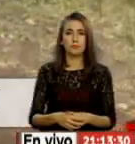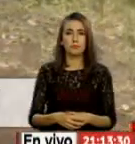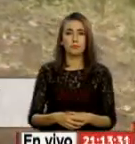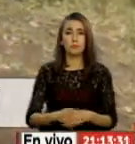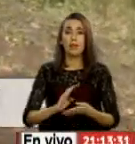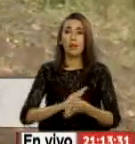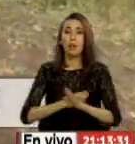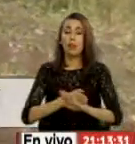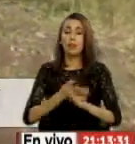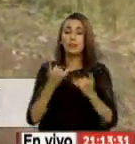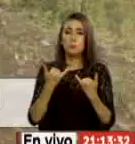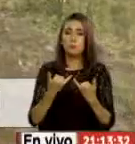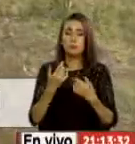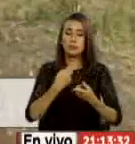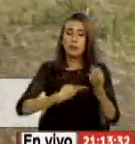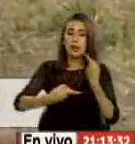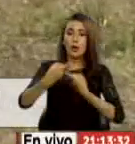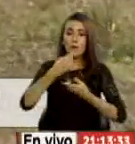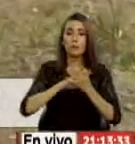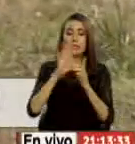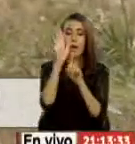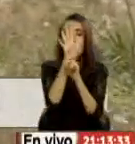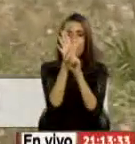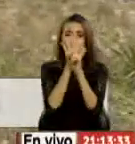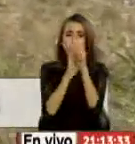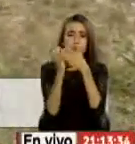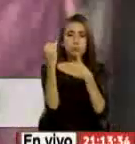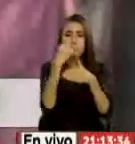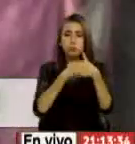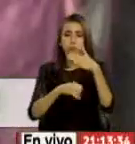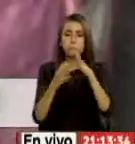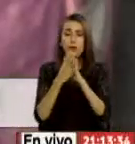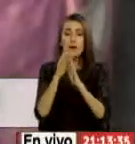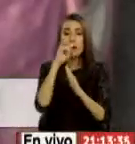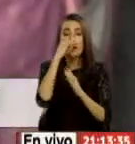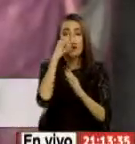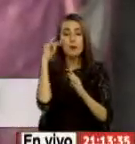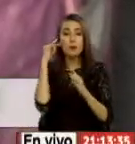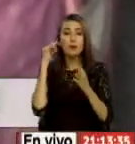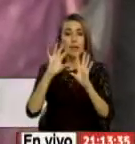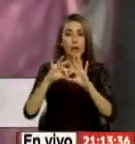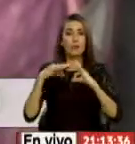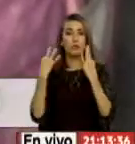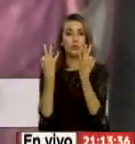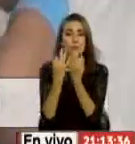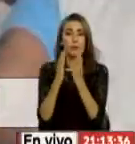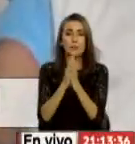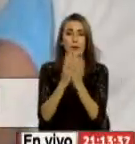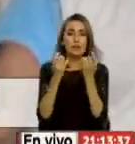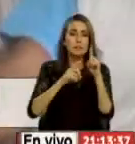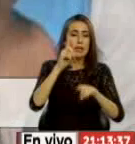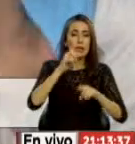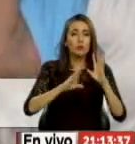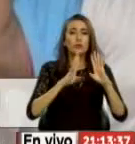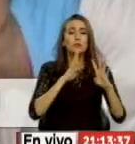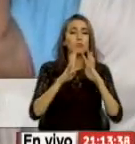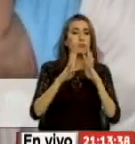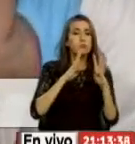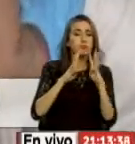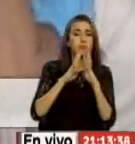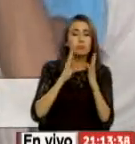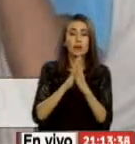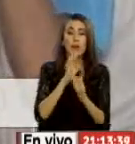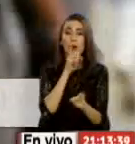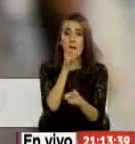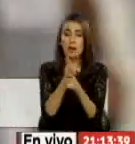Luego de la pausa, el abuso sexual deja graves secuelas a las víctimas y a sus familias. Los testimonios sobre esta realidad